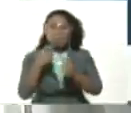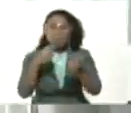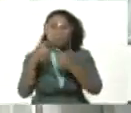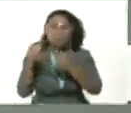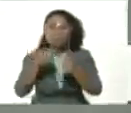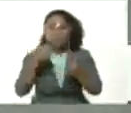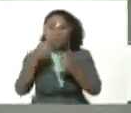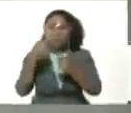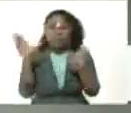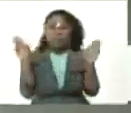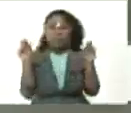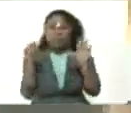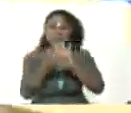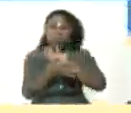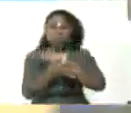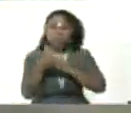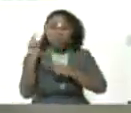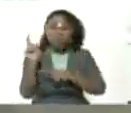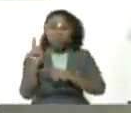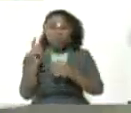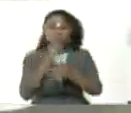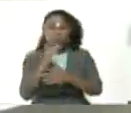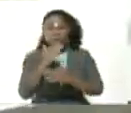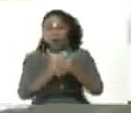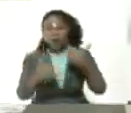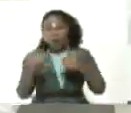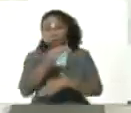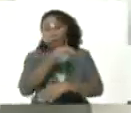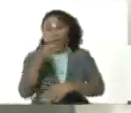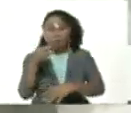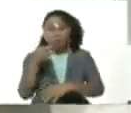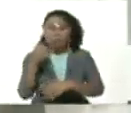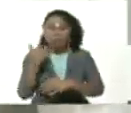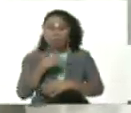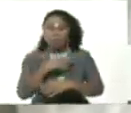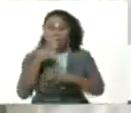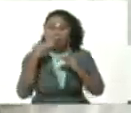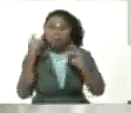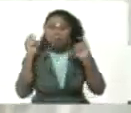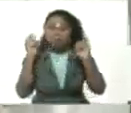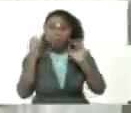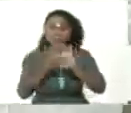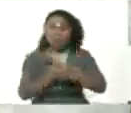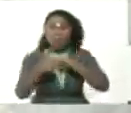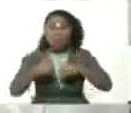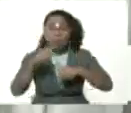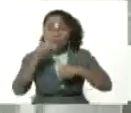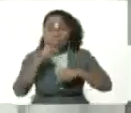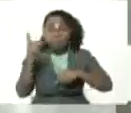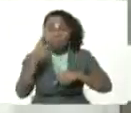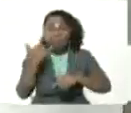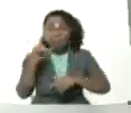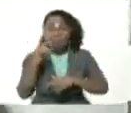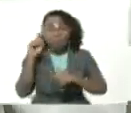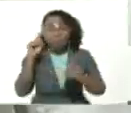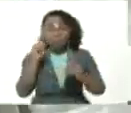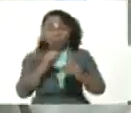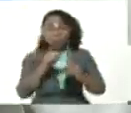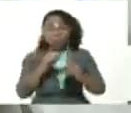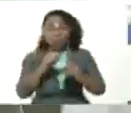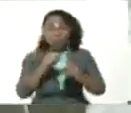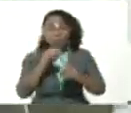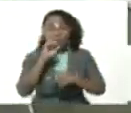exporte cangrejo, y no solamente eso, sino que sean de alta calidad. Estamos hablando que para este año, presidente, tenemos proyectado la